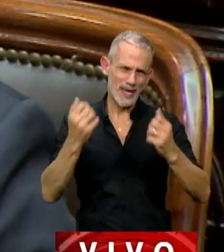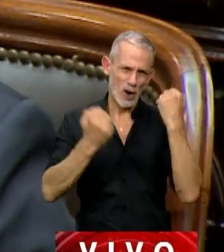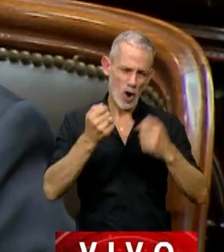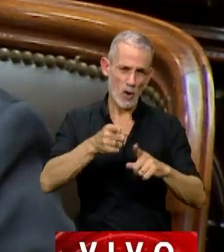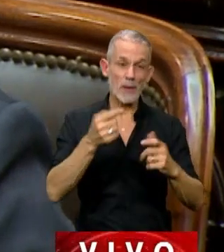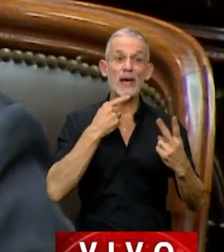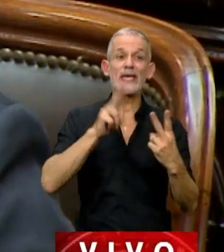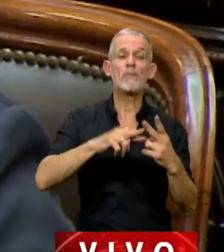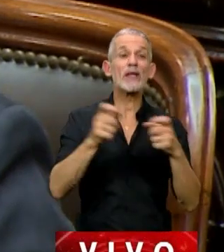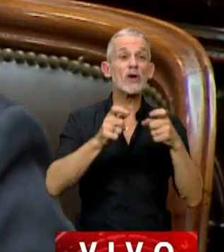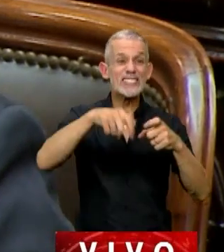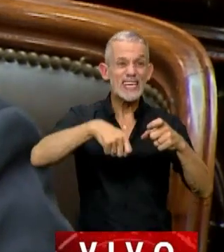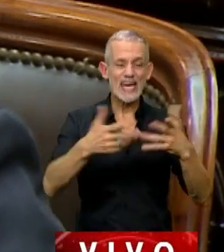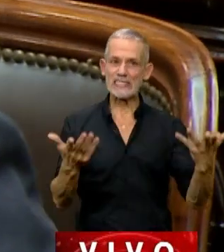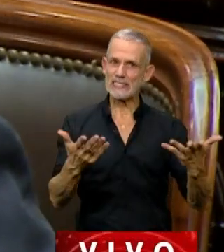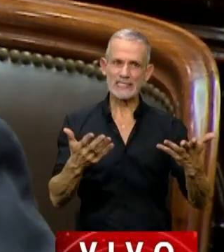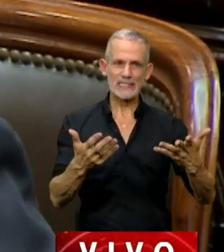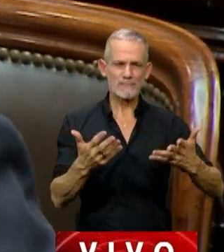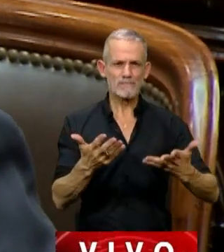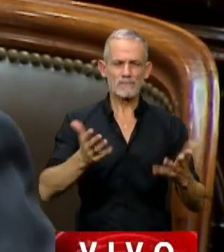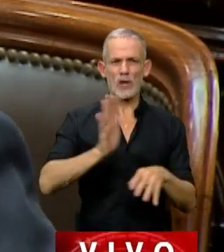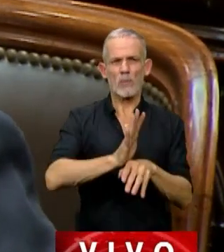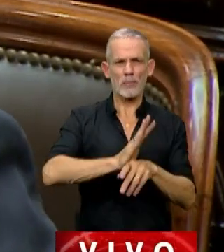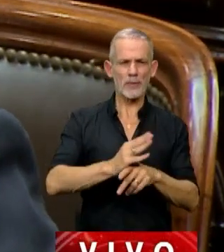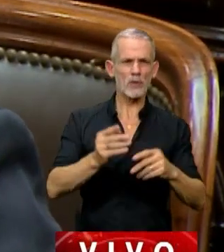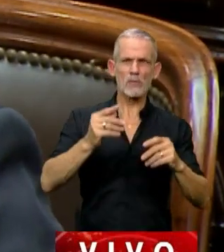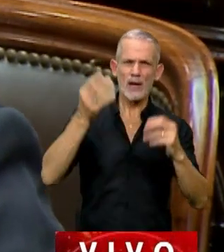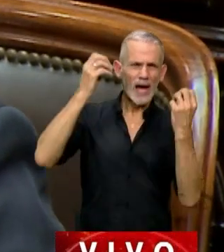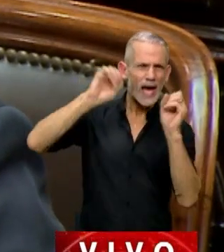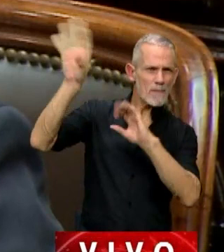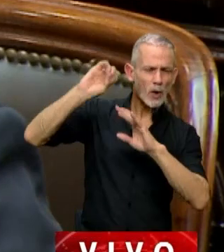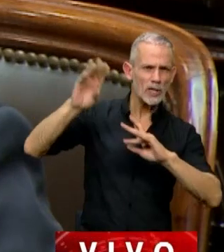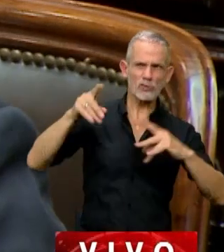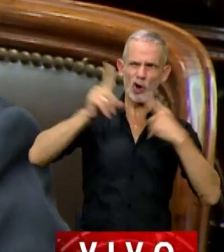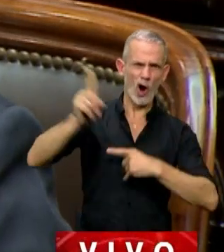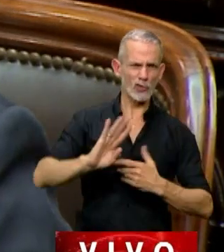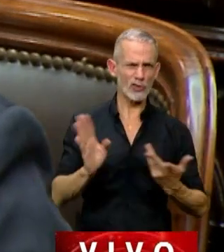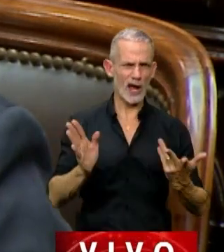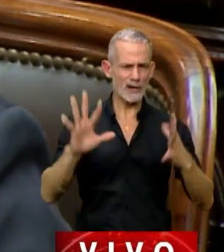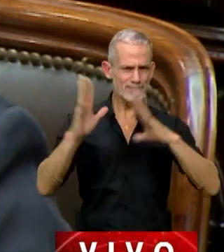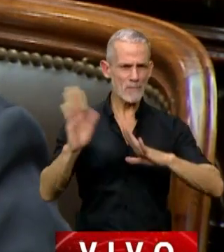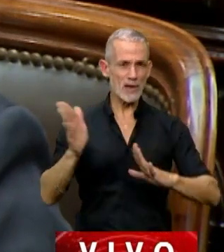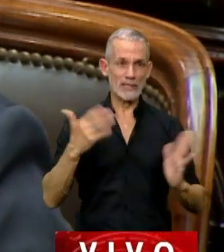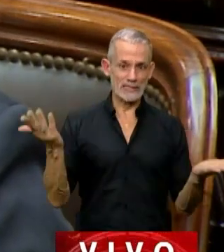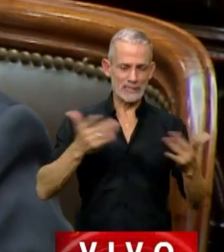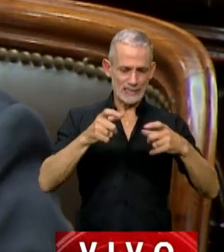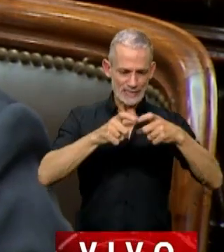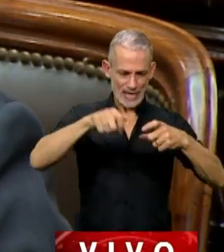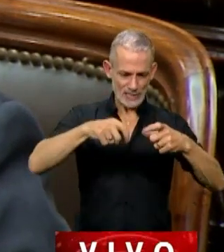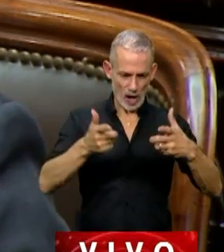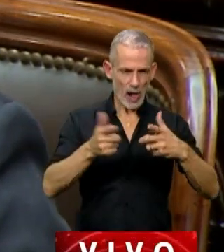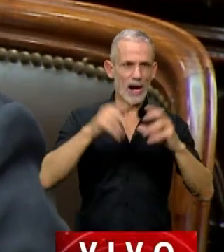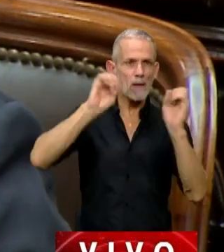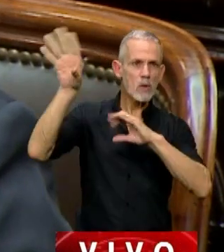tenemos el impuesto al cheque, que tiene un profundo sesgo antiexportador. Es un impuesto que al generar